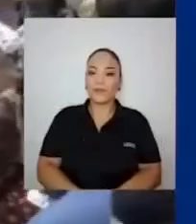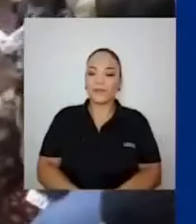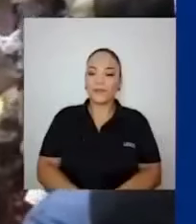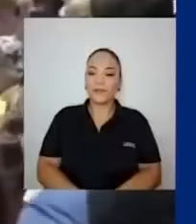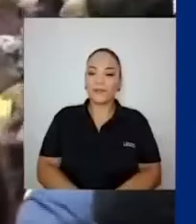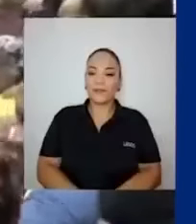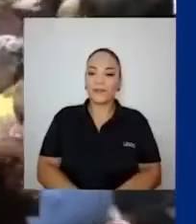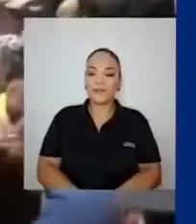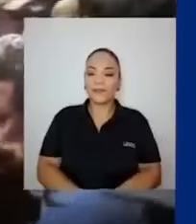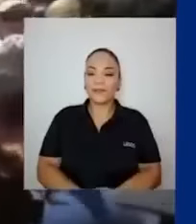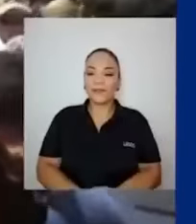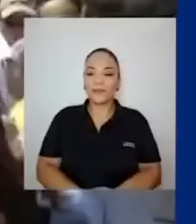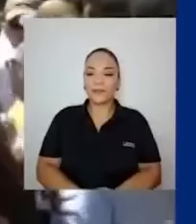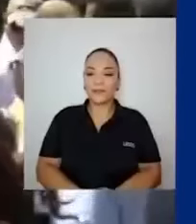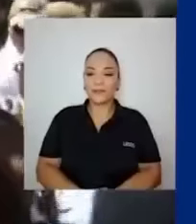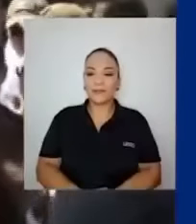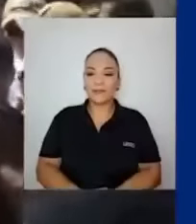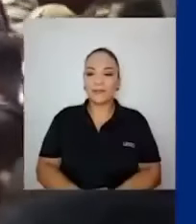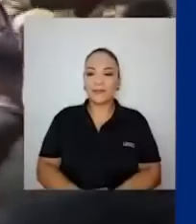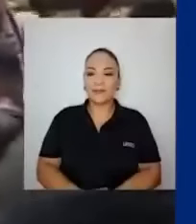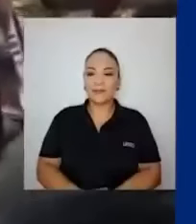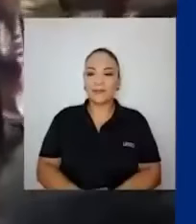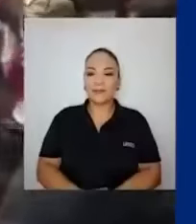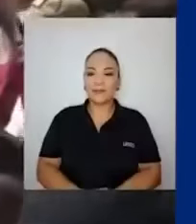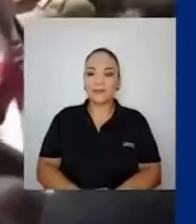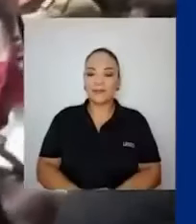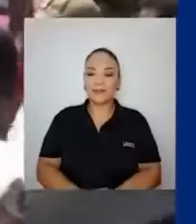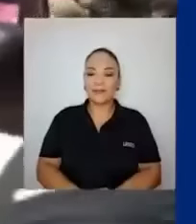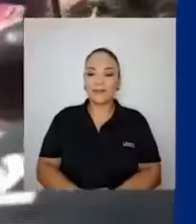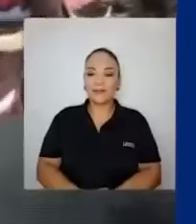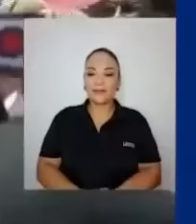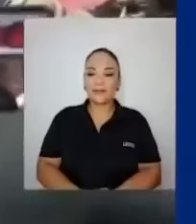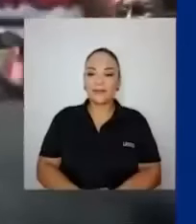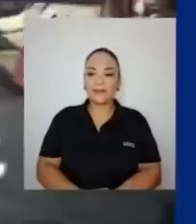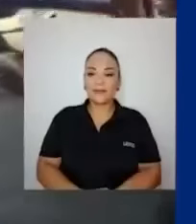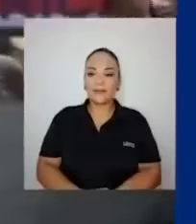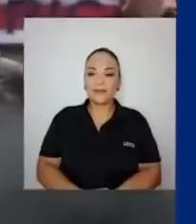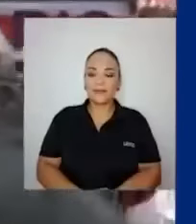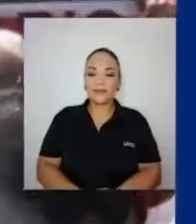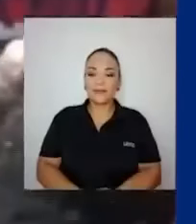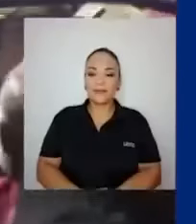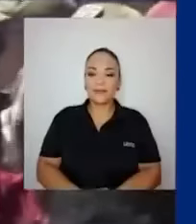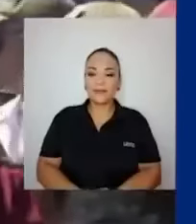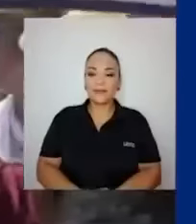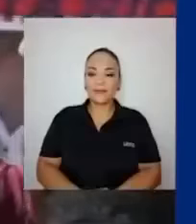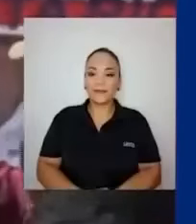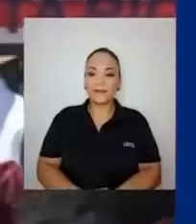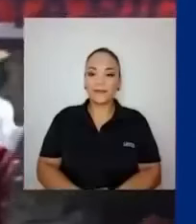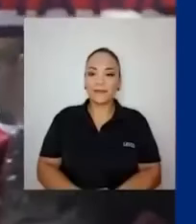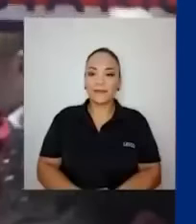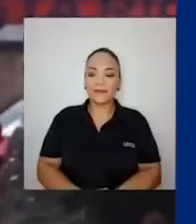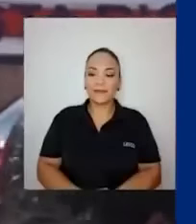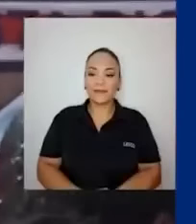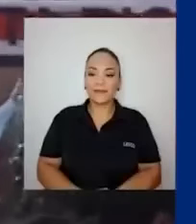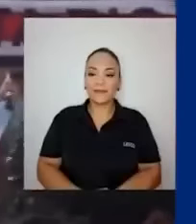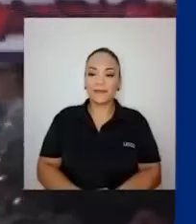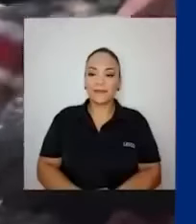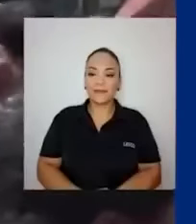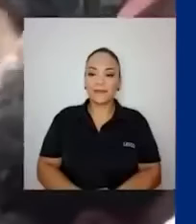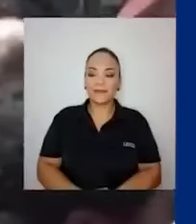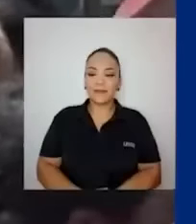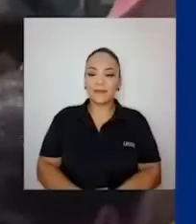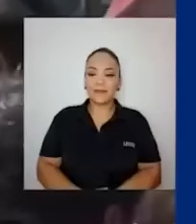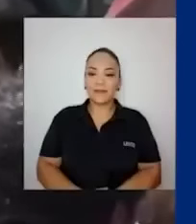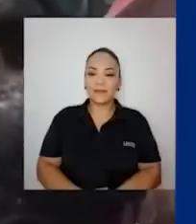se olvidó de ellos? Ciertamente, sí cito los nombres. Catherine Moreira Brown y Jason Valverde. Pero